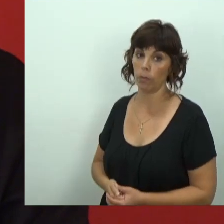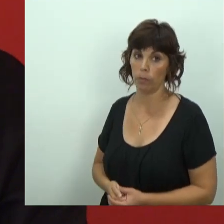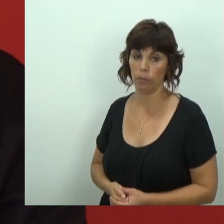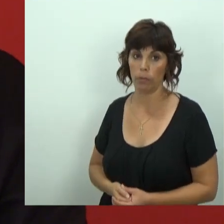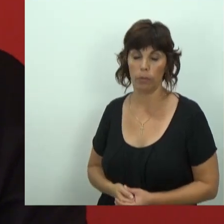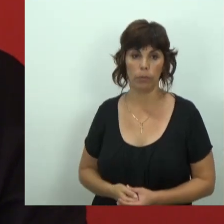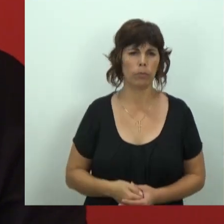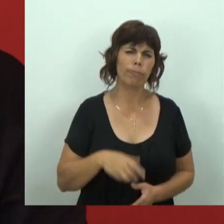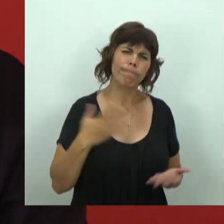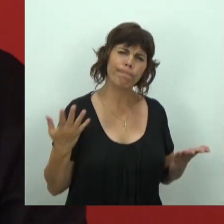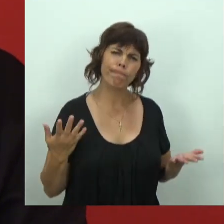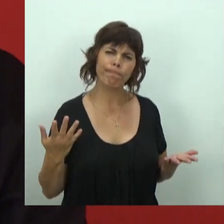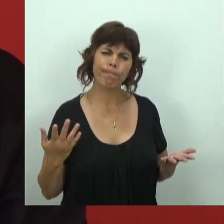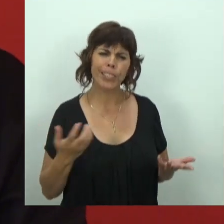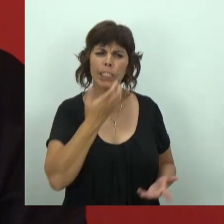¿Cuándo la última vez